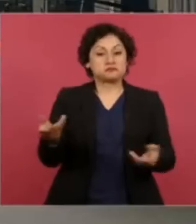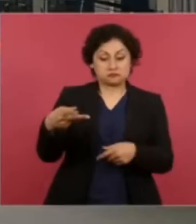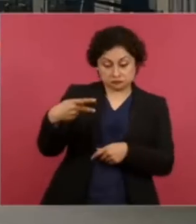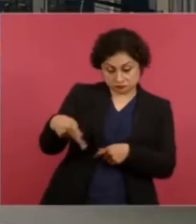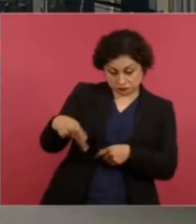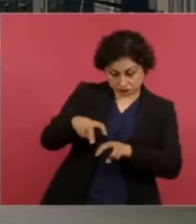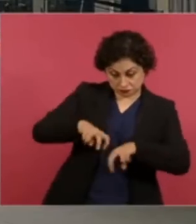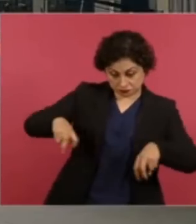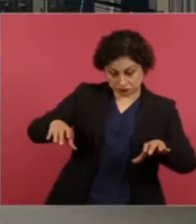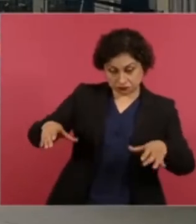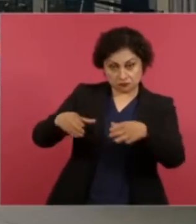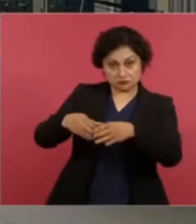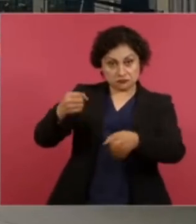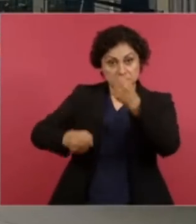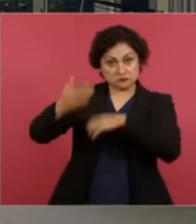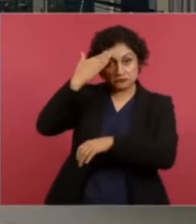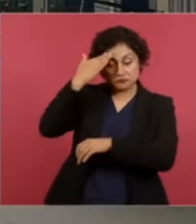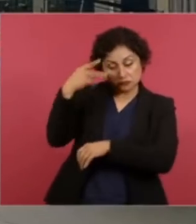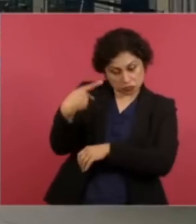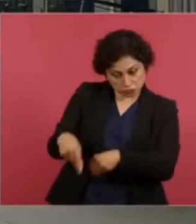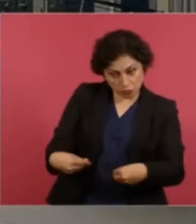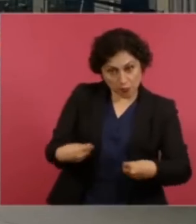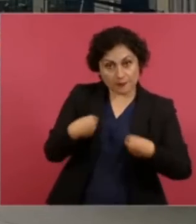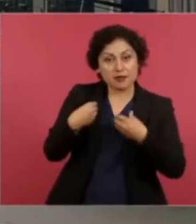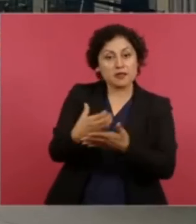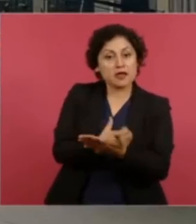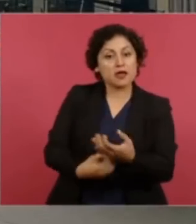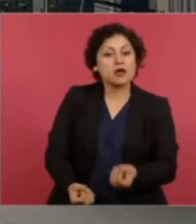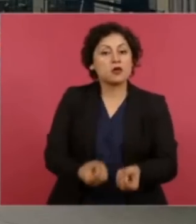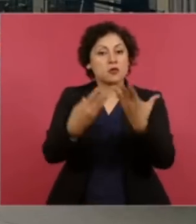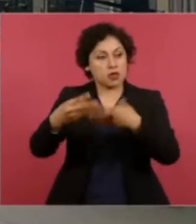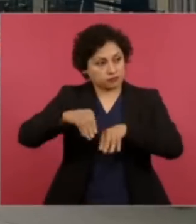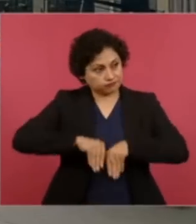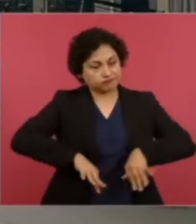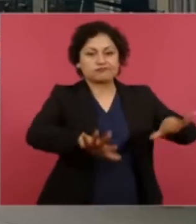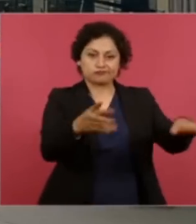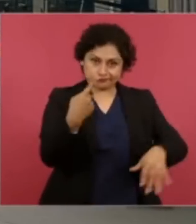de la Suprema Corte de Justicia, o también hacer públicas